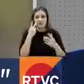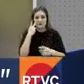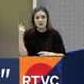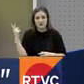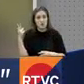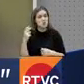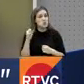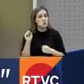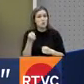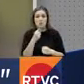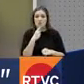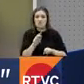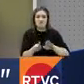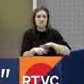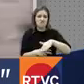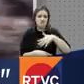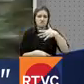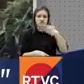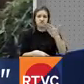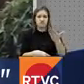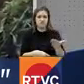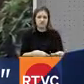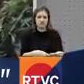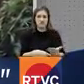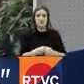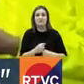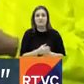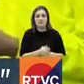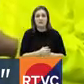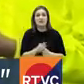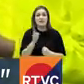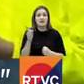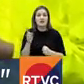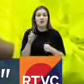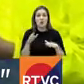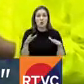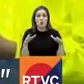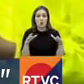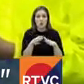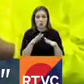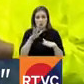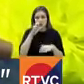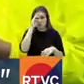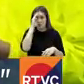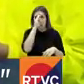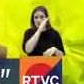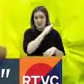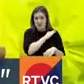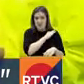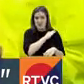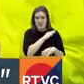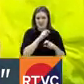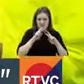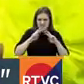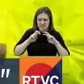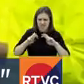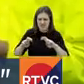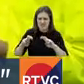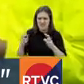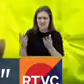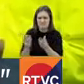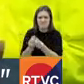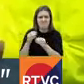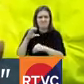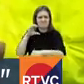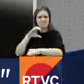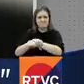del ataque terrorista del Clan del Golfo, grupo delincuencial que en las últimas horas recibió un golpe por parte de la fuerza pública. En Mutatá,